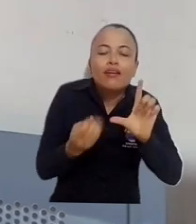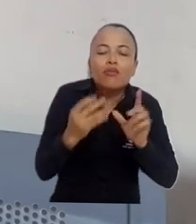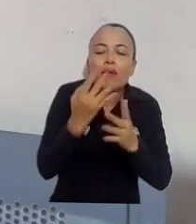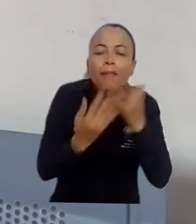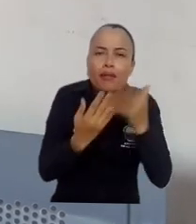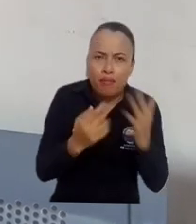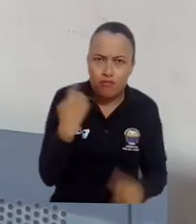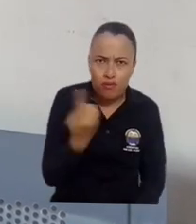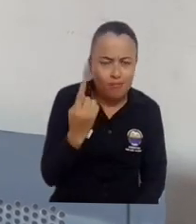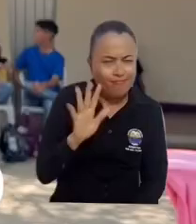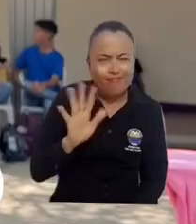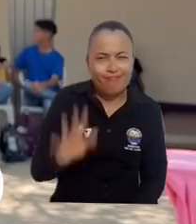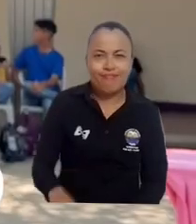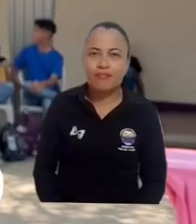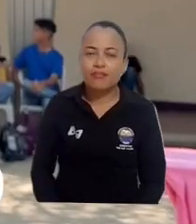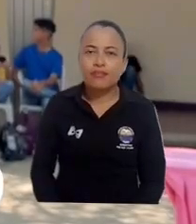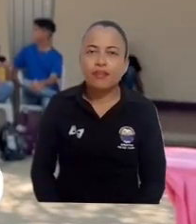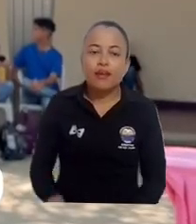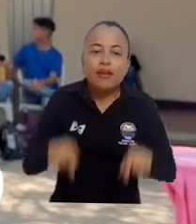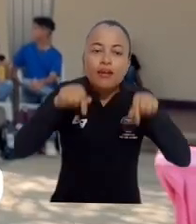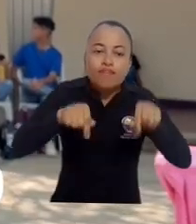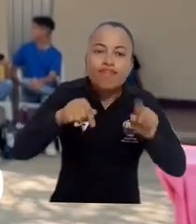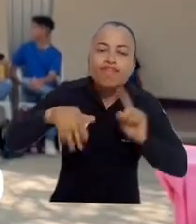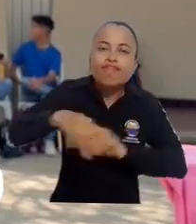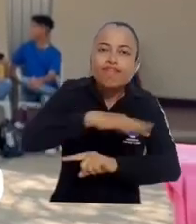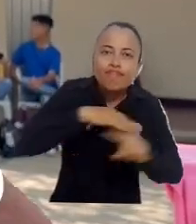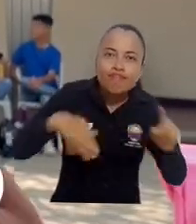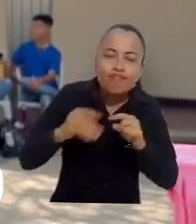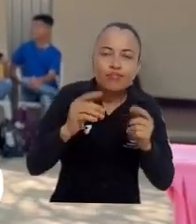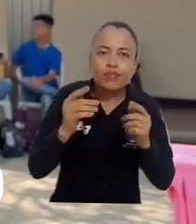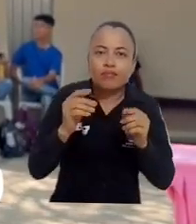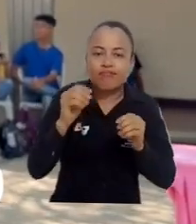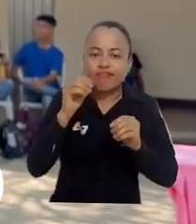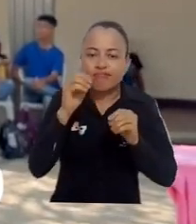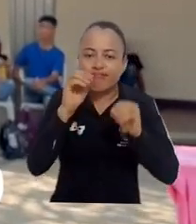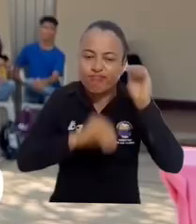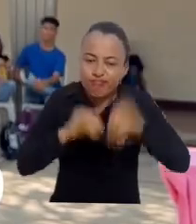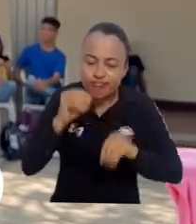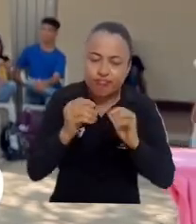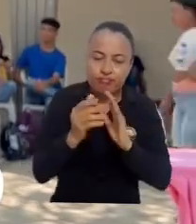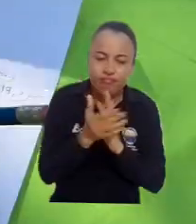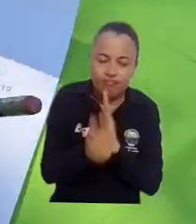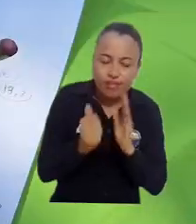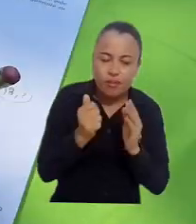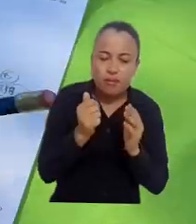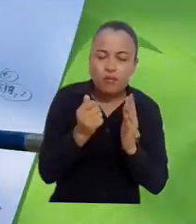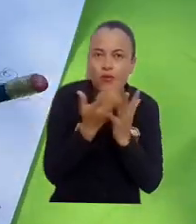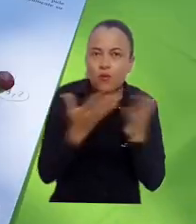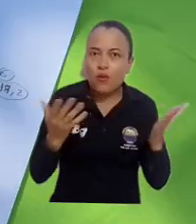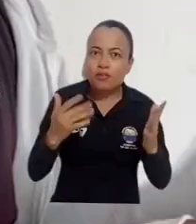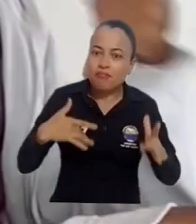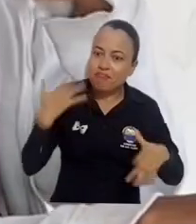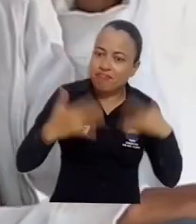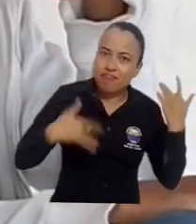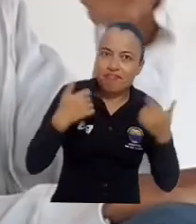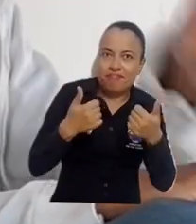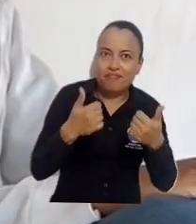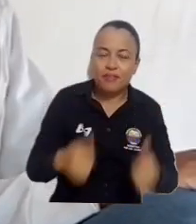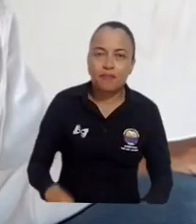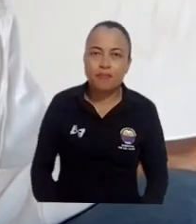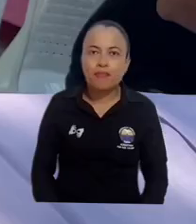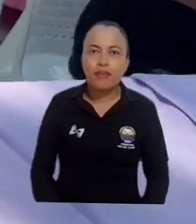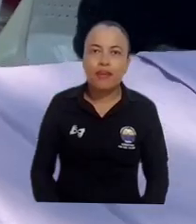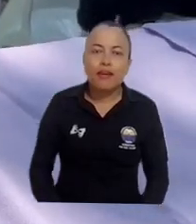estudiantes de licenciatura en matemáticas. Esto a nosotros nos permite tener un ambiente en el cual podemos desarrollar nuestras habilidades y que sea ameno.